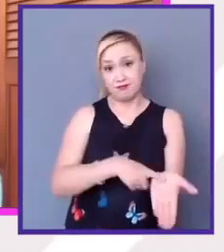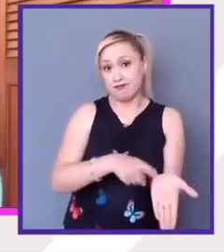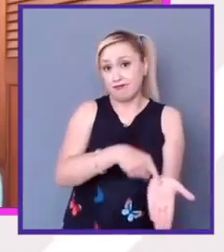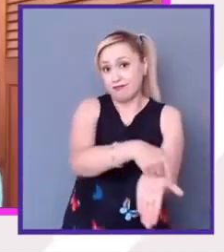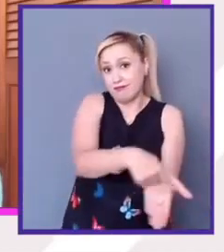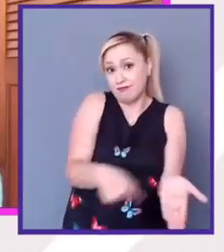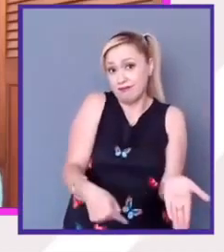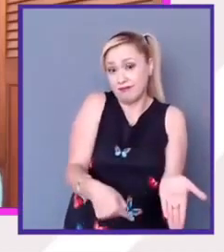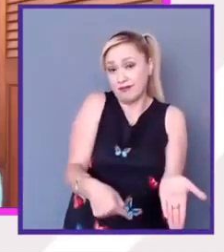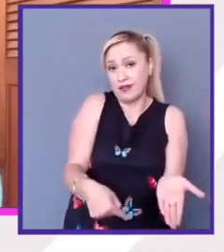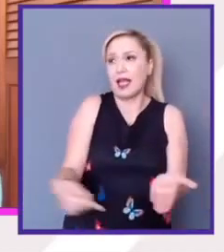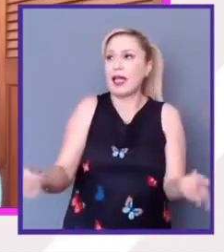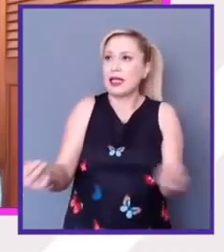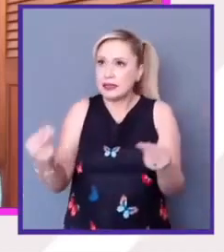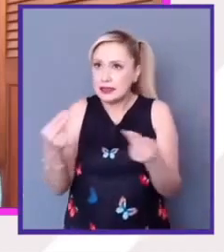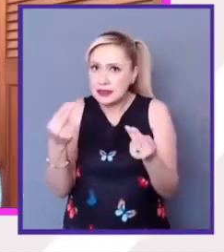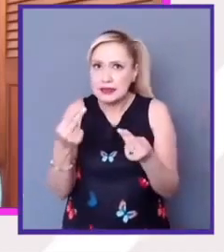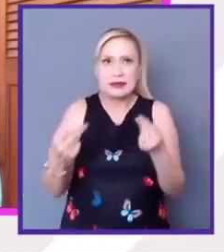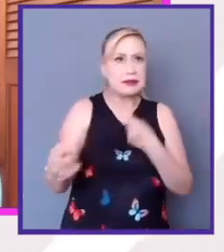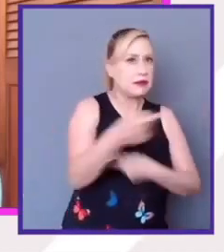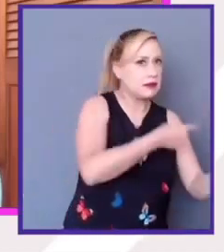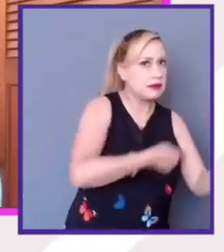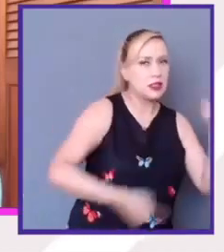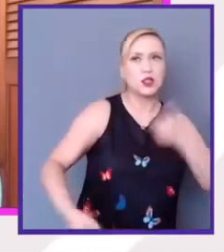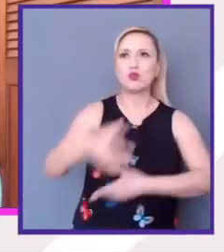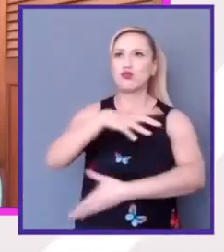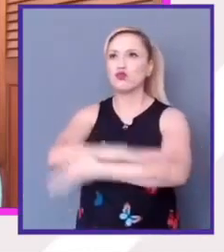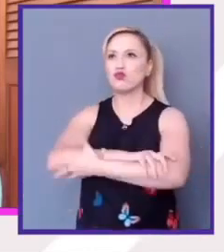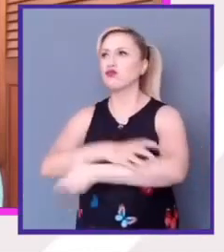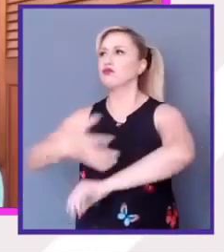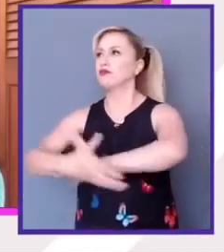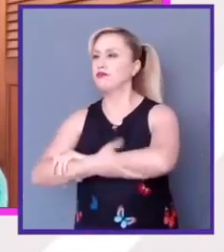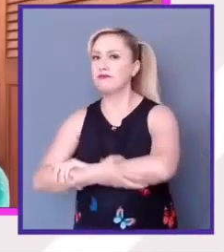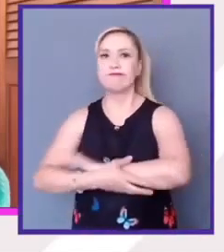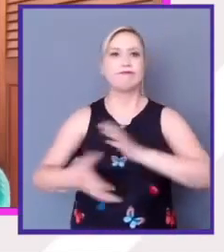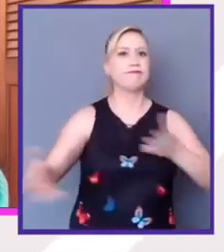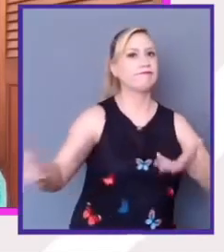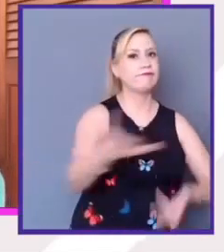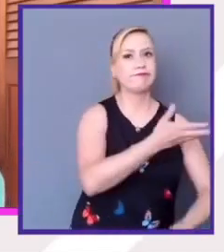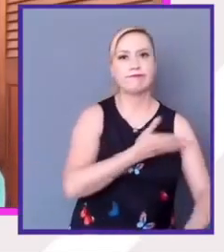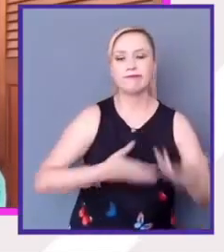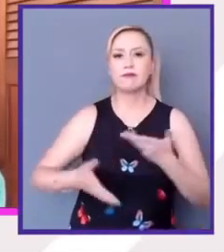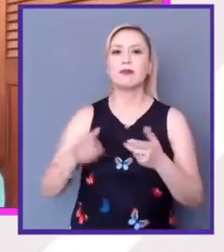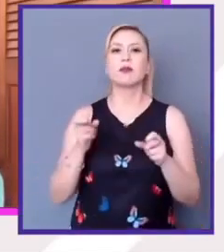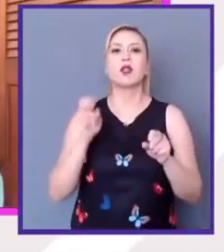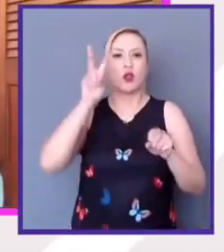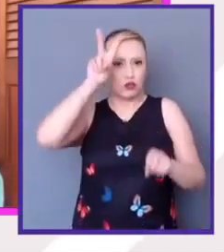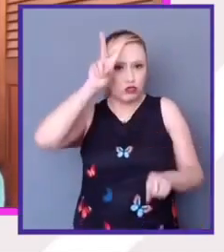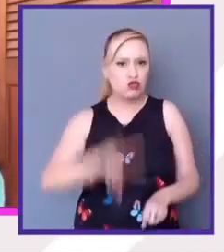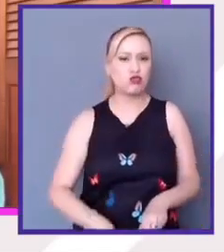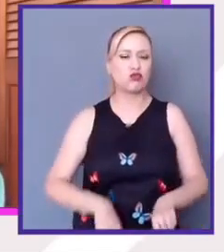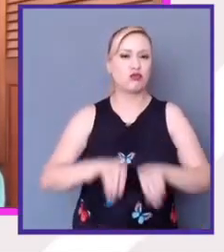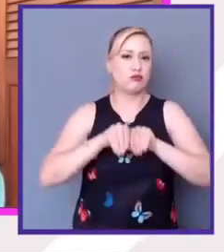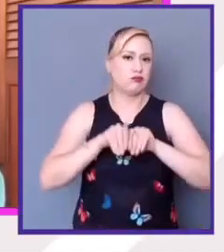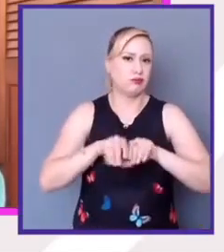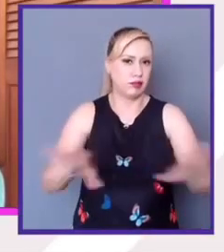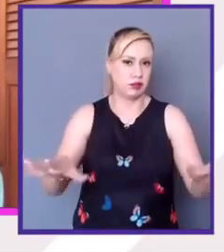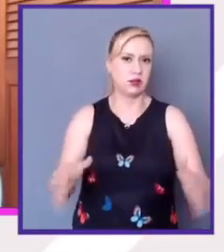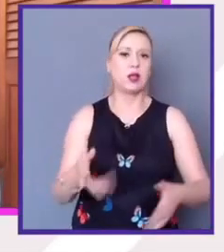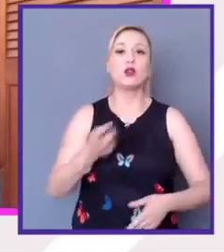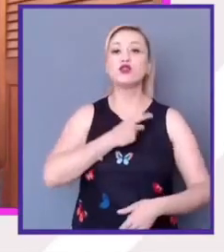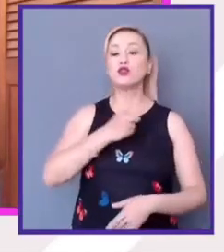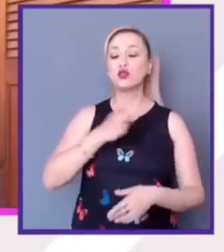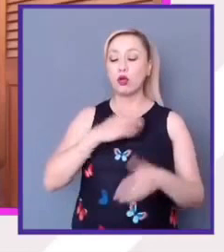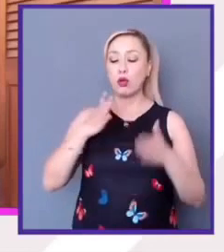colaboración con las empresas y de forma colectiva, pues igual no va a tener el mismo impacto, ¿no? Hacer las cosas de manera aislada e individuales, pues hemos visto quienes